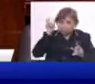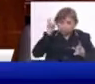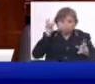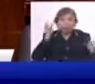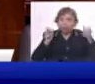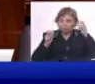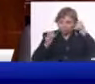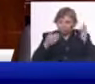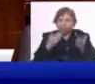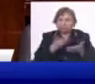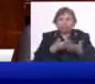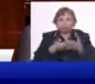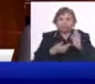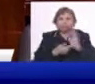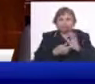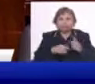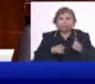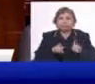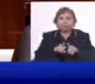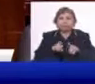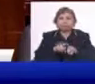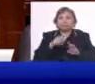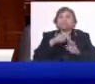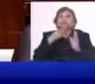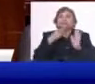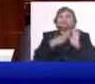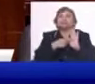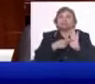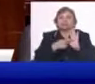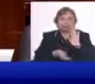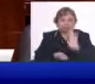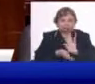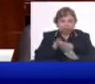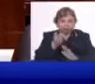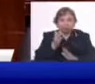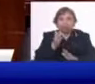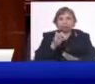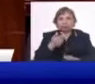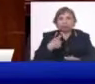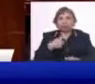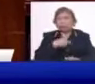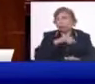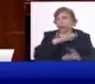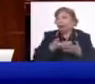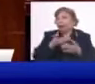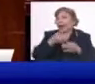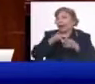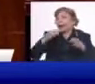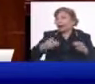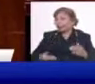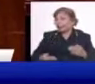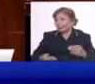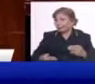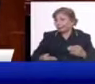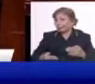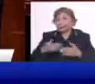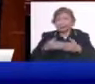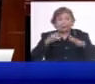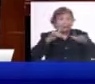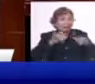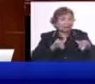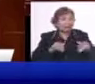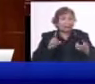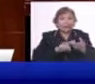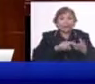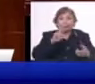También se ha presentado propuestas que indican que debemos de irnos antes, que debemos de quedarnos hasta